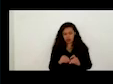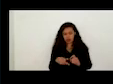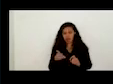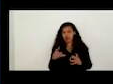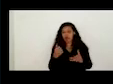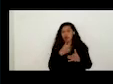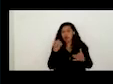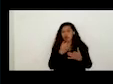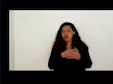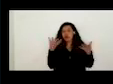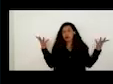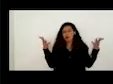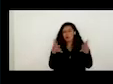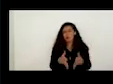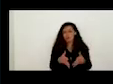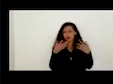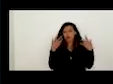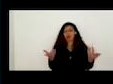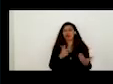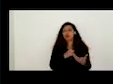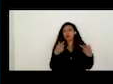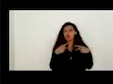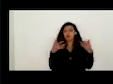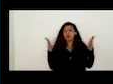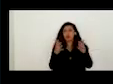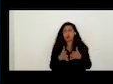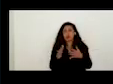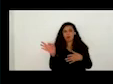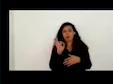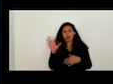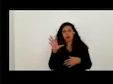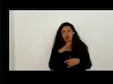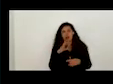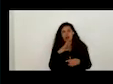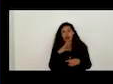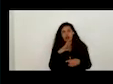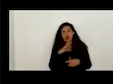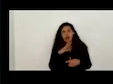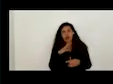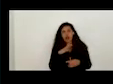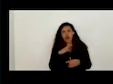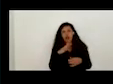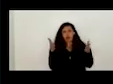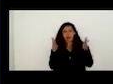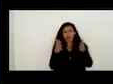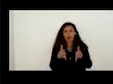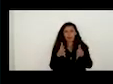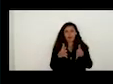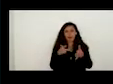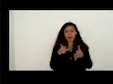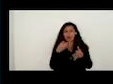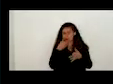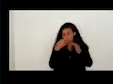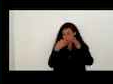esa pérdida de peso y se pierde el peso en alguien que a lo mejor tiene ya de por sí un bajo peso, no sería lo adecuado, ¿no?